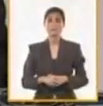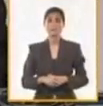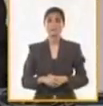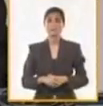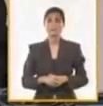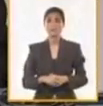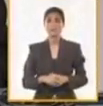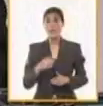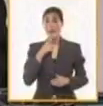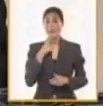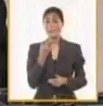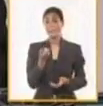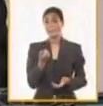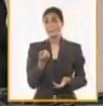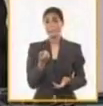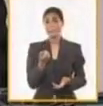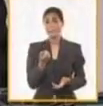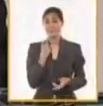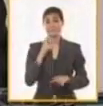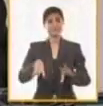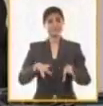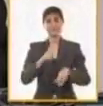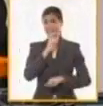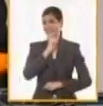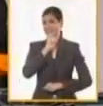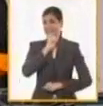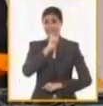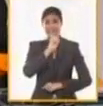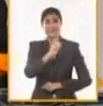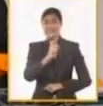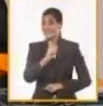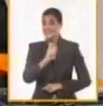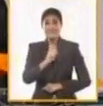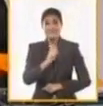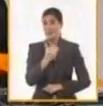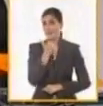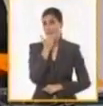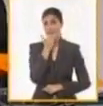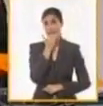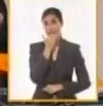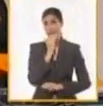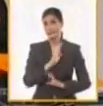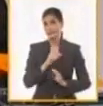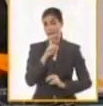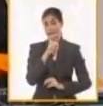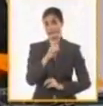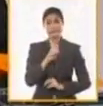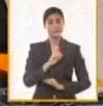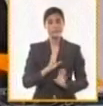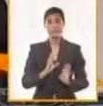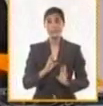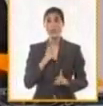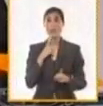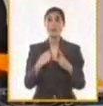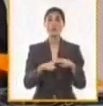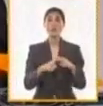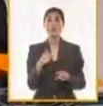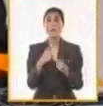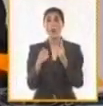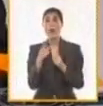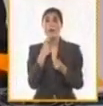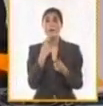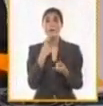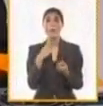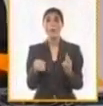queremos ser optimistas, pero la situación todavía no da margen para mucho optimismo de que se resuelva ese conflicto y lo